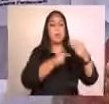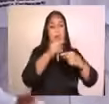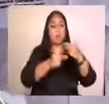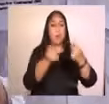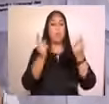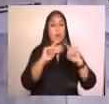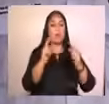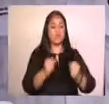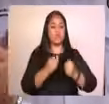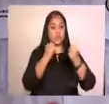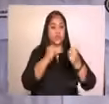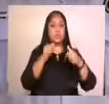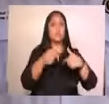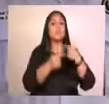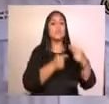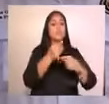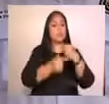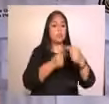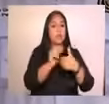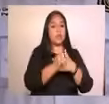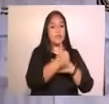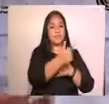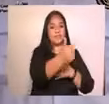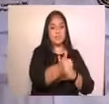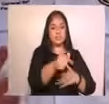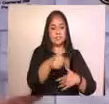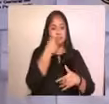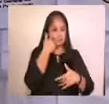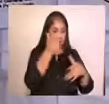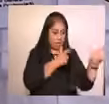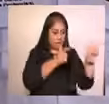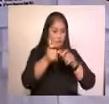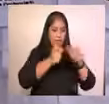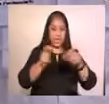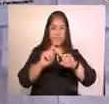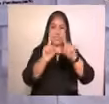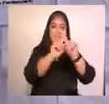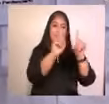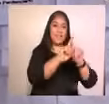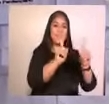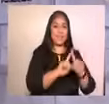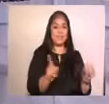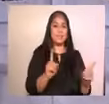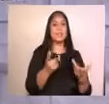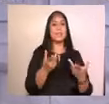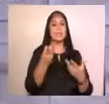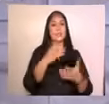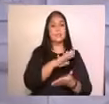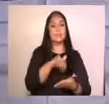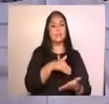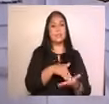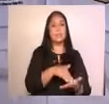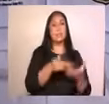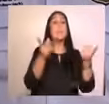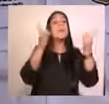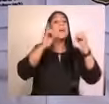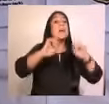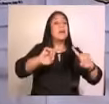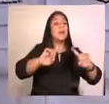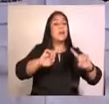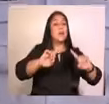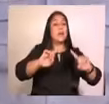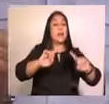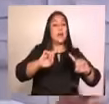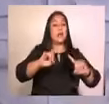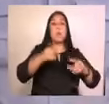consistente, a medida que vamos avanzando, tomando el control de los distintos centros, pero en el ínterin,